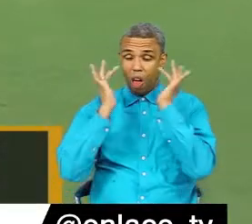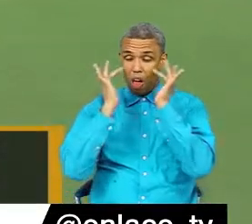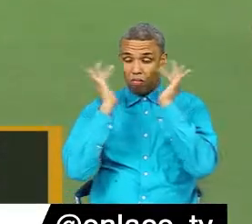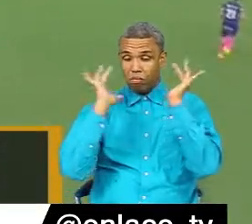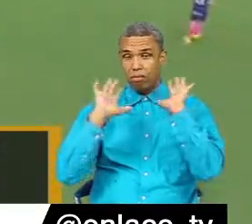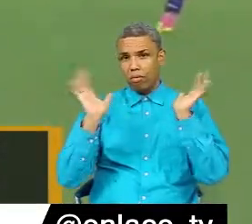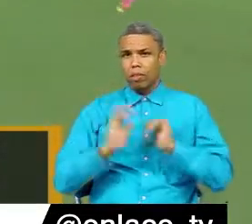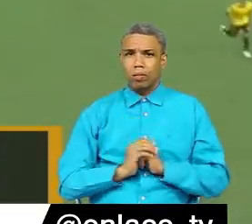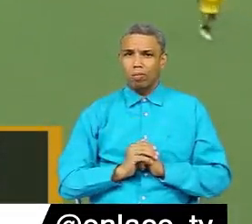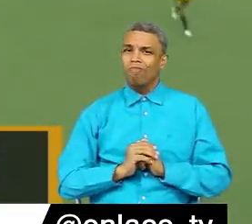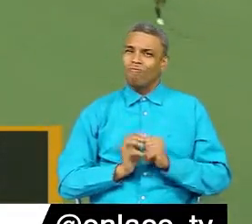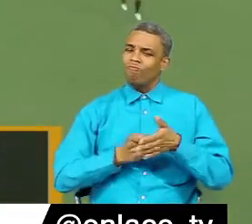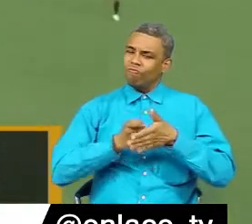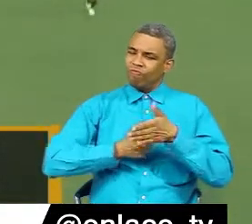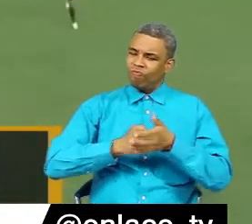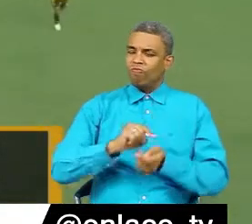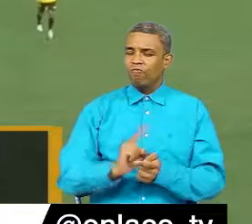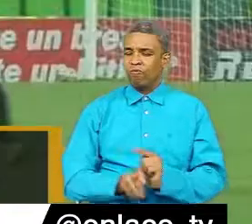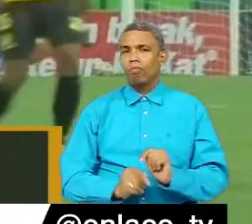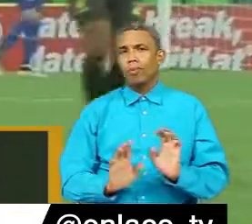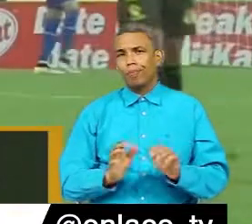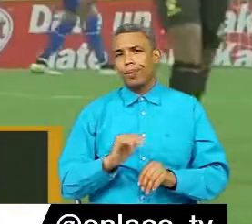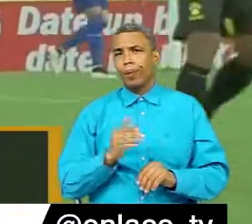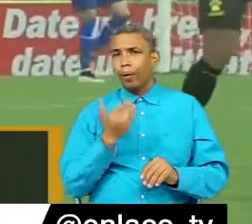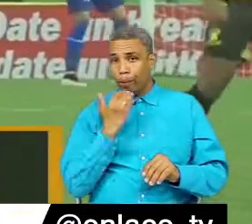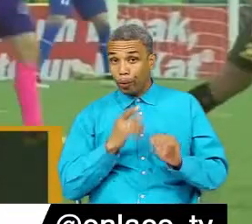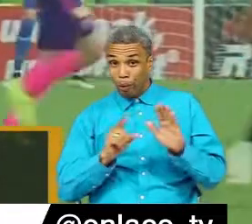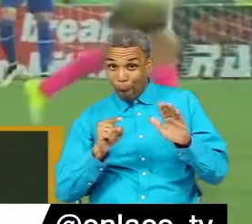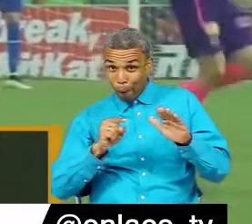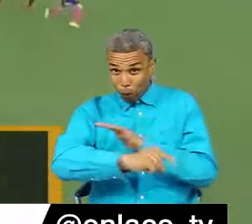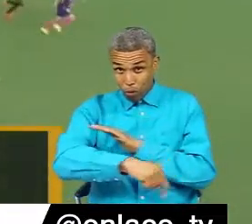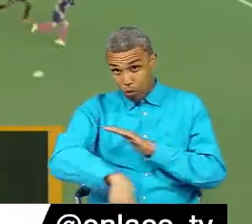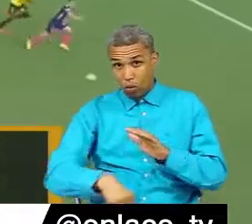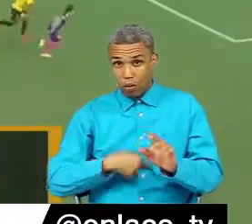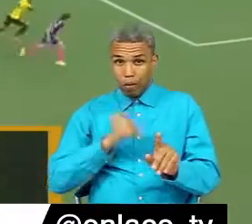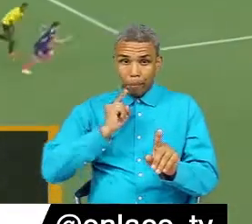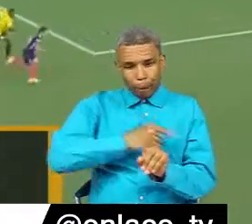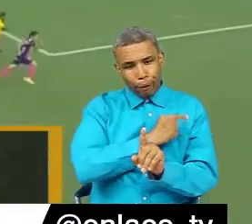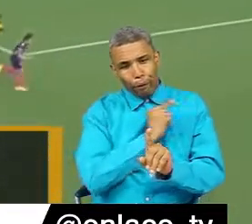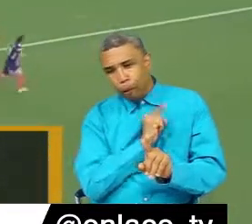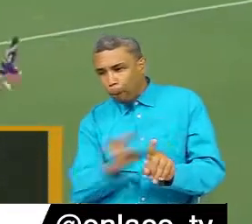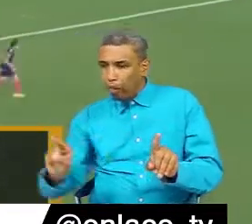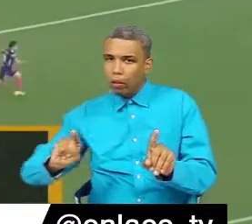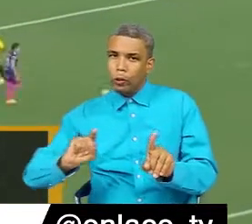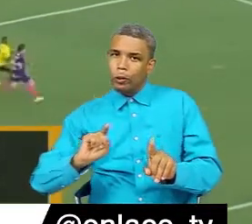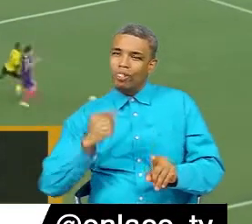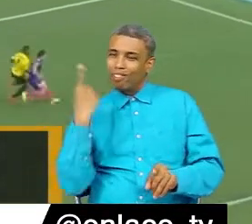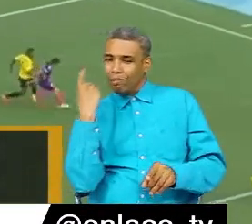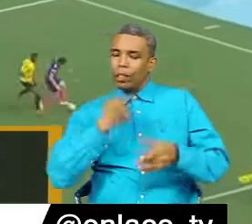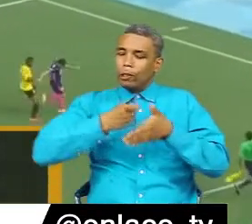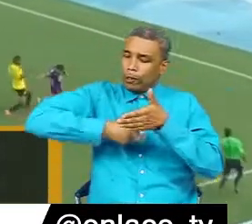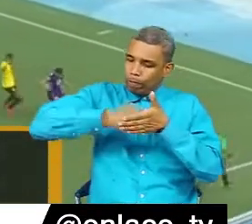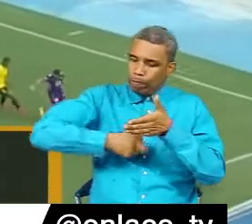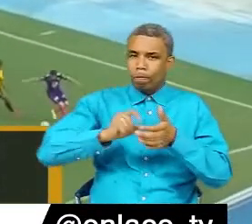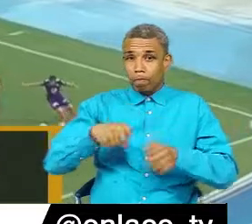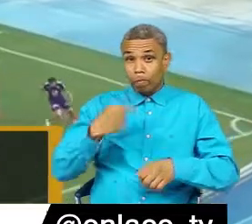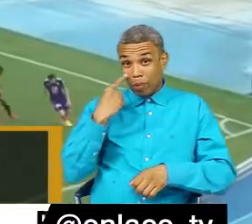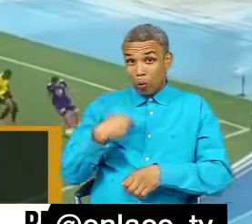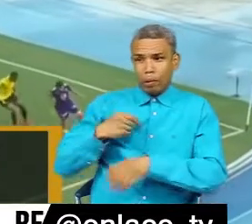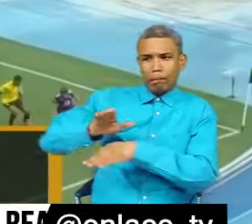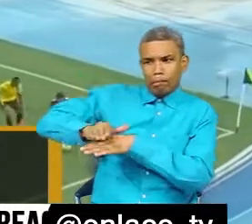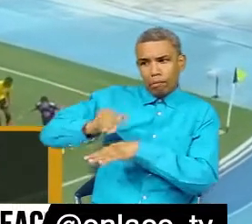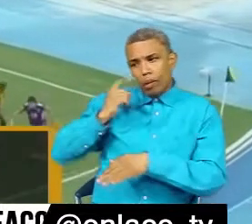eficaces. Hoy nos faltó esa eficacia, que este partido nos va a servir muchísimo. Porque lo que se viene es muy